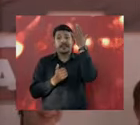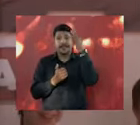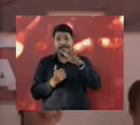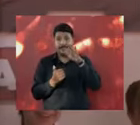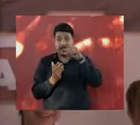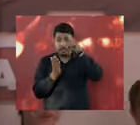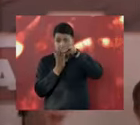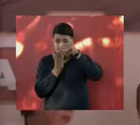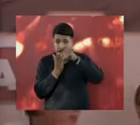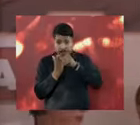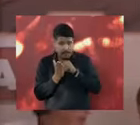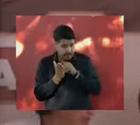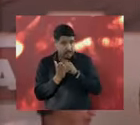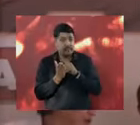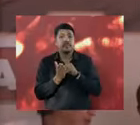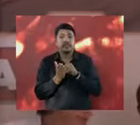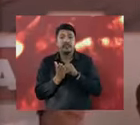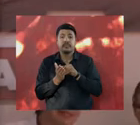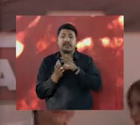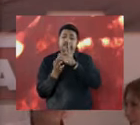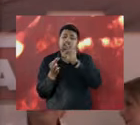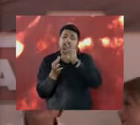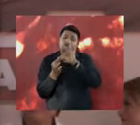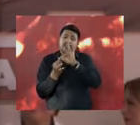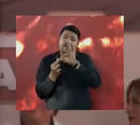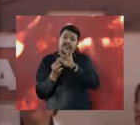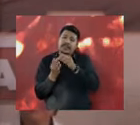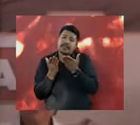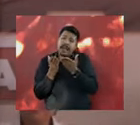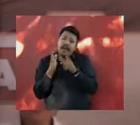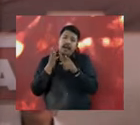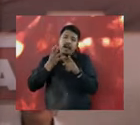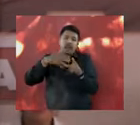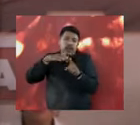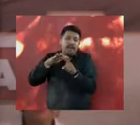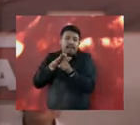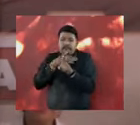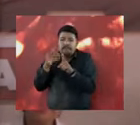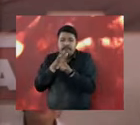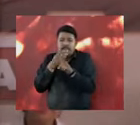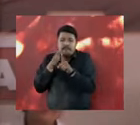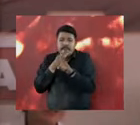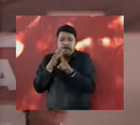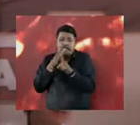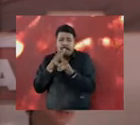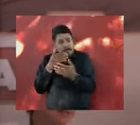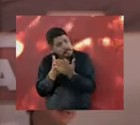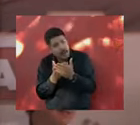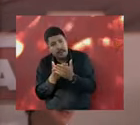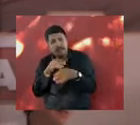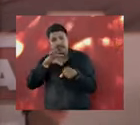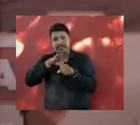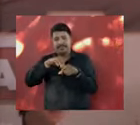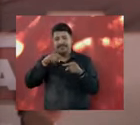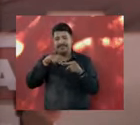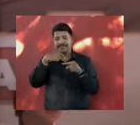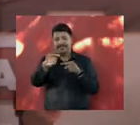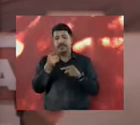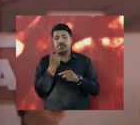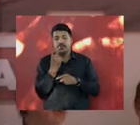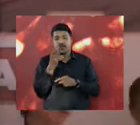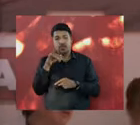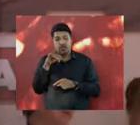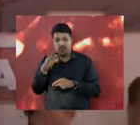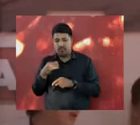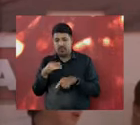10 los convencen de votar por nuestro movimiento. Y el 2 de junio los llevan a votar